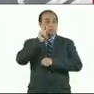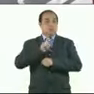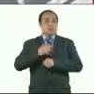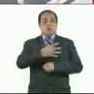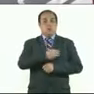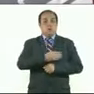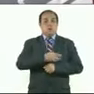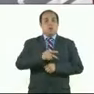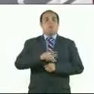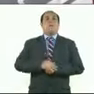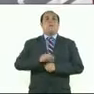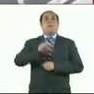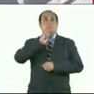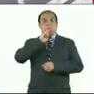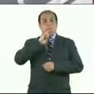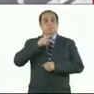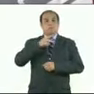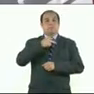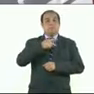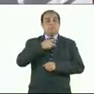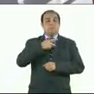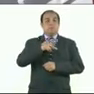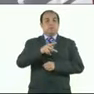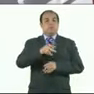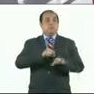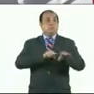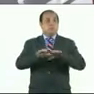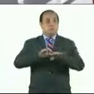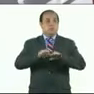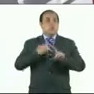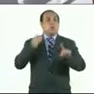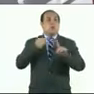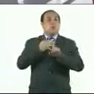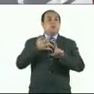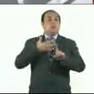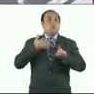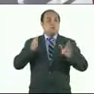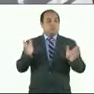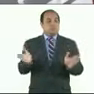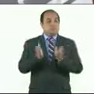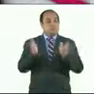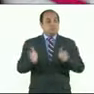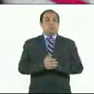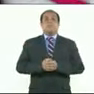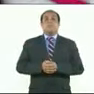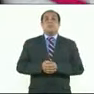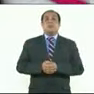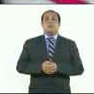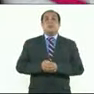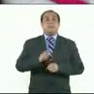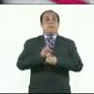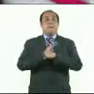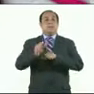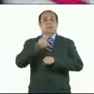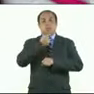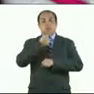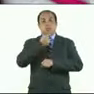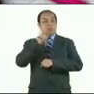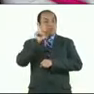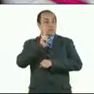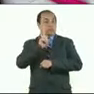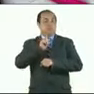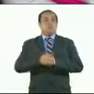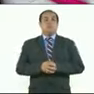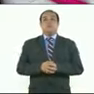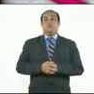hijos de madres trabajadoras, tiene el objetivo de promover el bienestar de los niños y de las niñas, así como